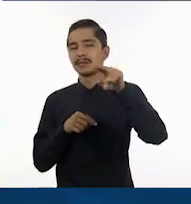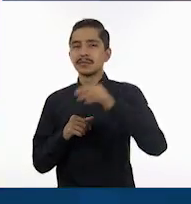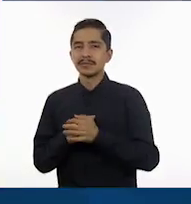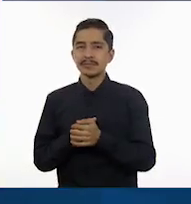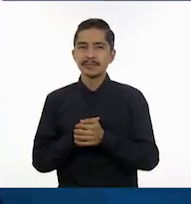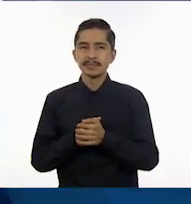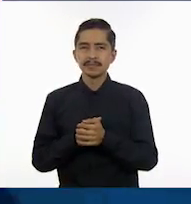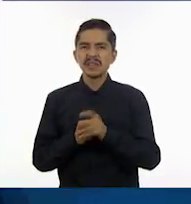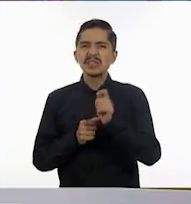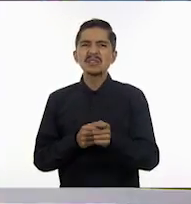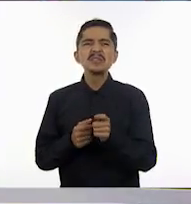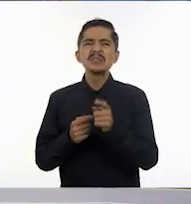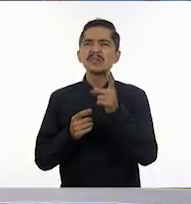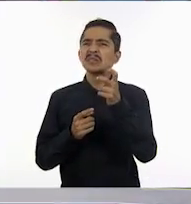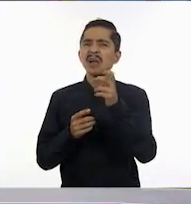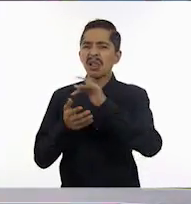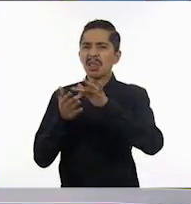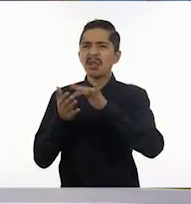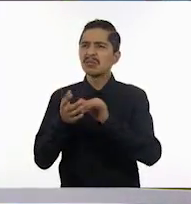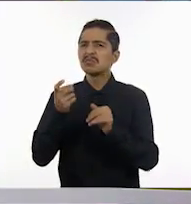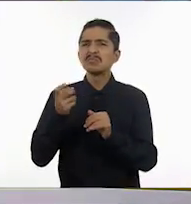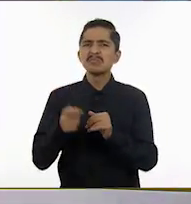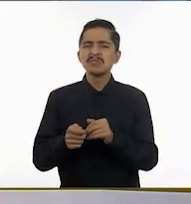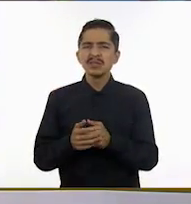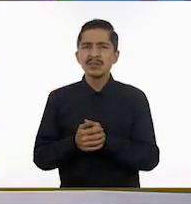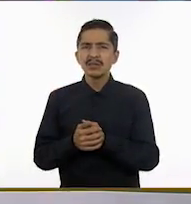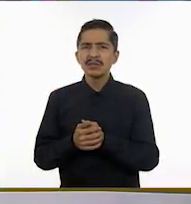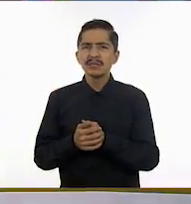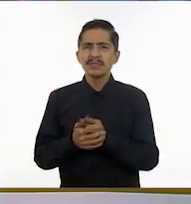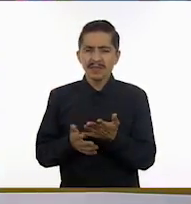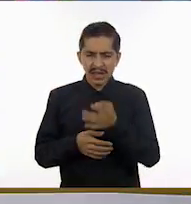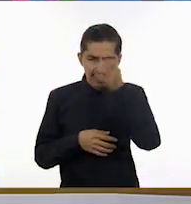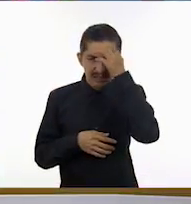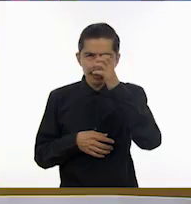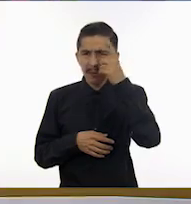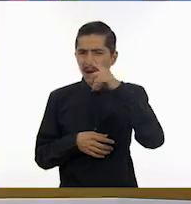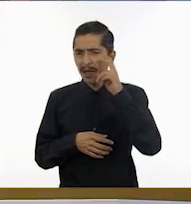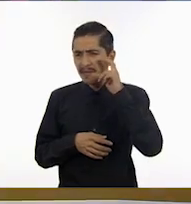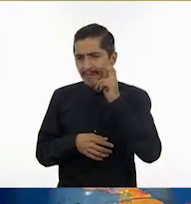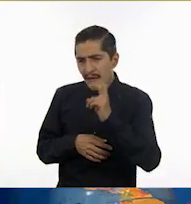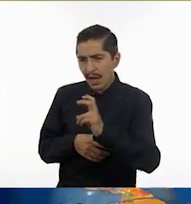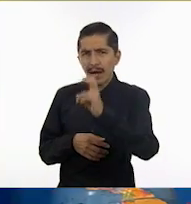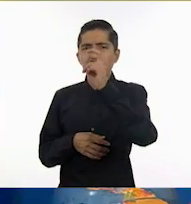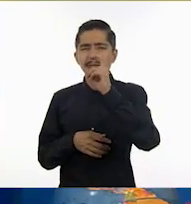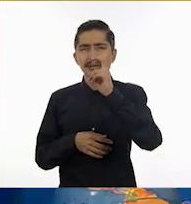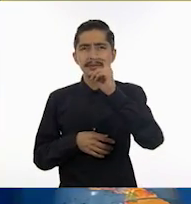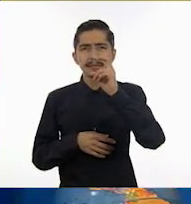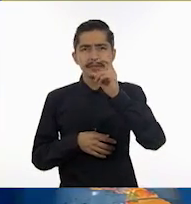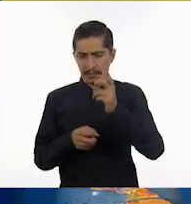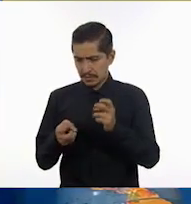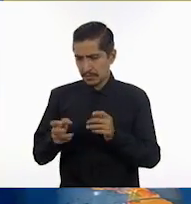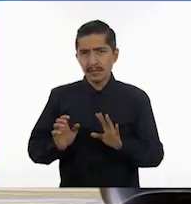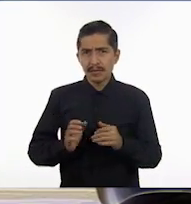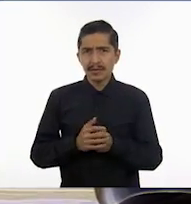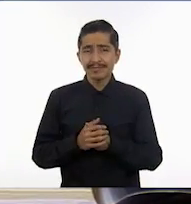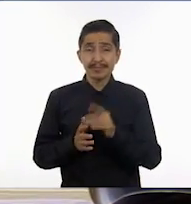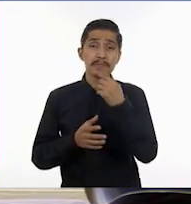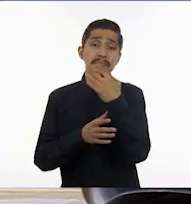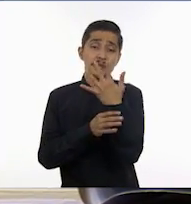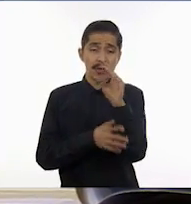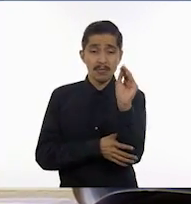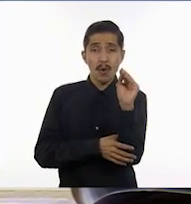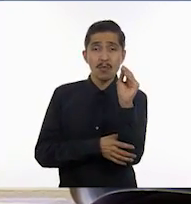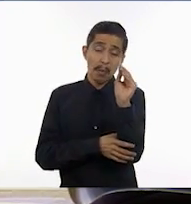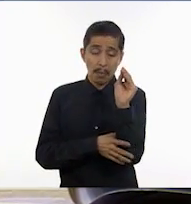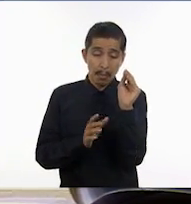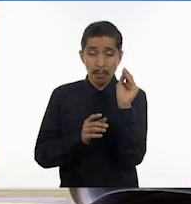qué se trata este texto? ¿Qué podemos saber sobre la experiencia de viajar a partir de él? Bueno, dice que los